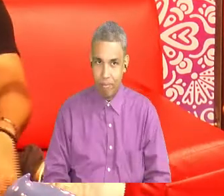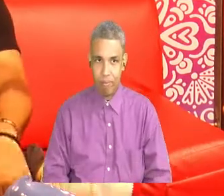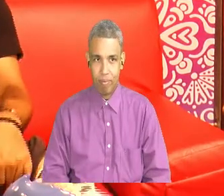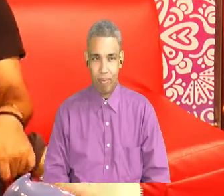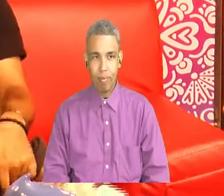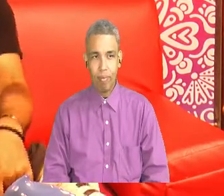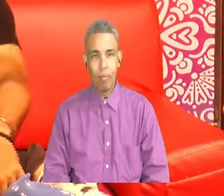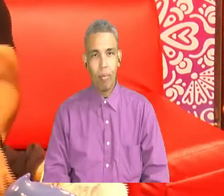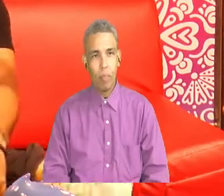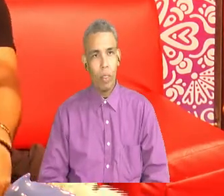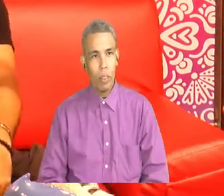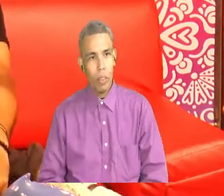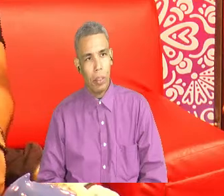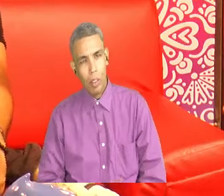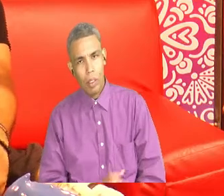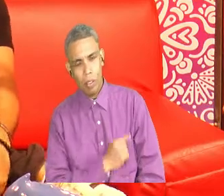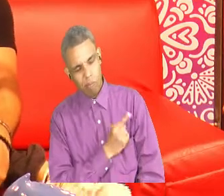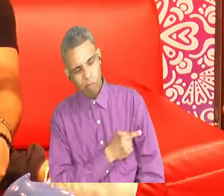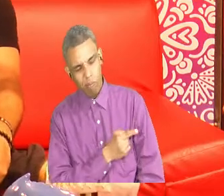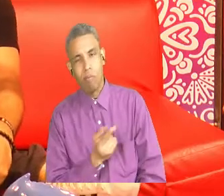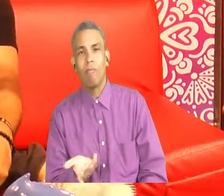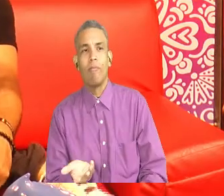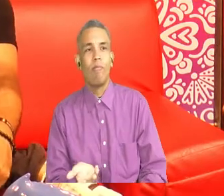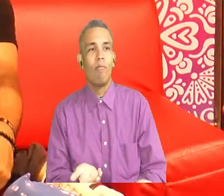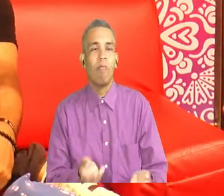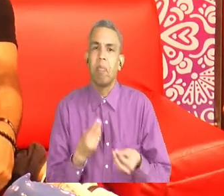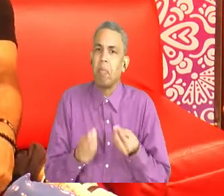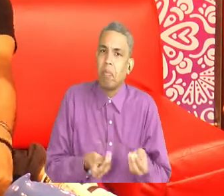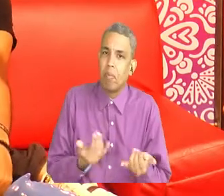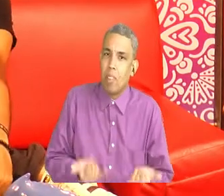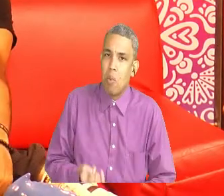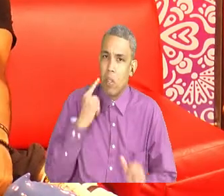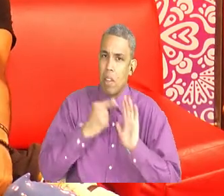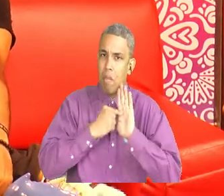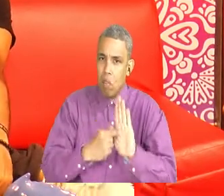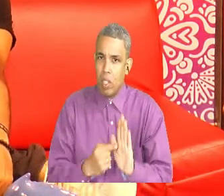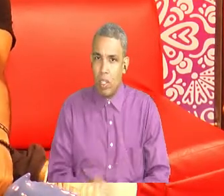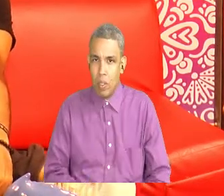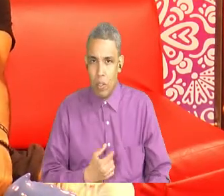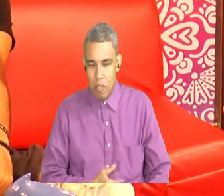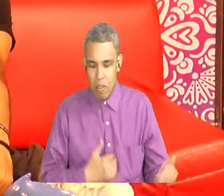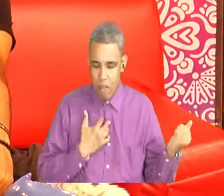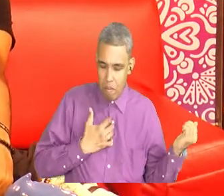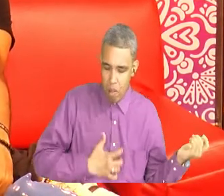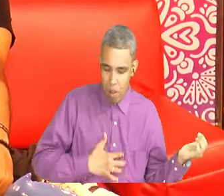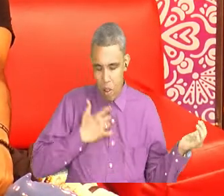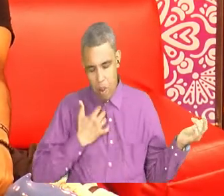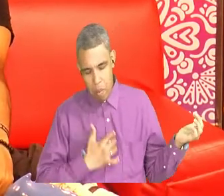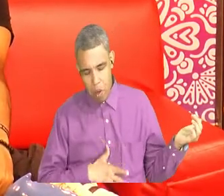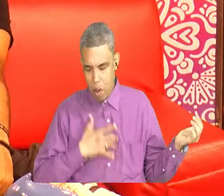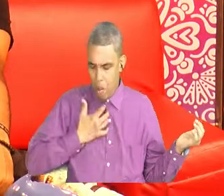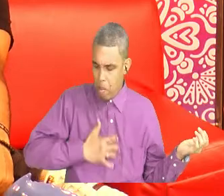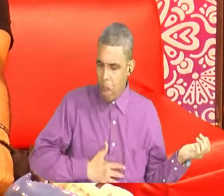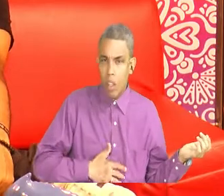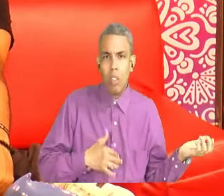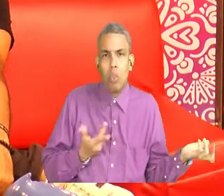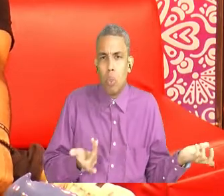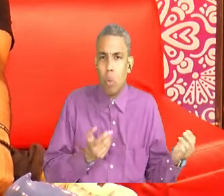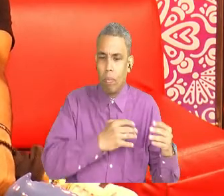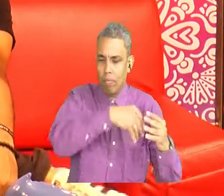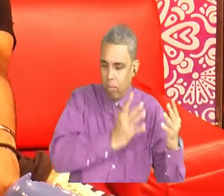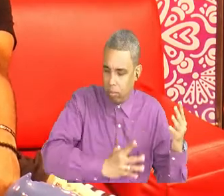Goyo, cuéntanos qué es lo que vas a mostrarnos en la cervecería, de qué va a estar llena tu presentación, qué canciones traes preparadas, qué